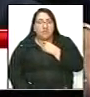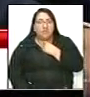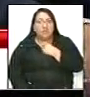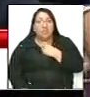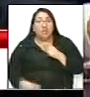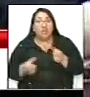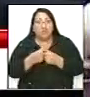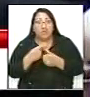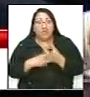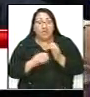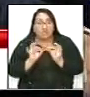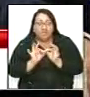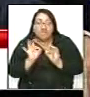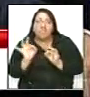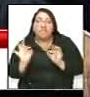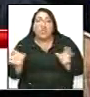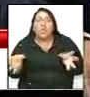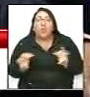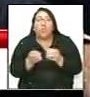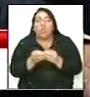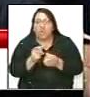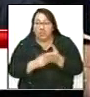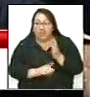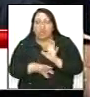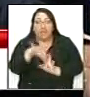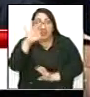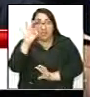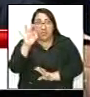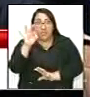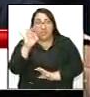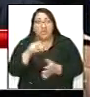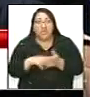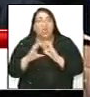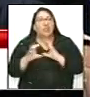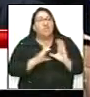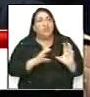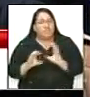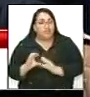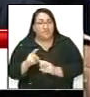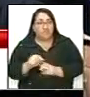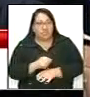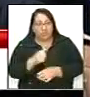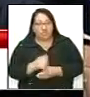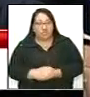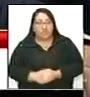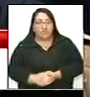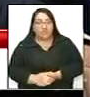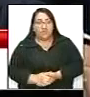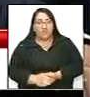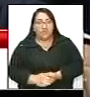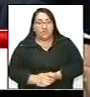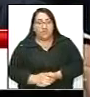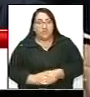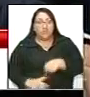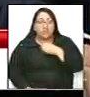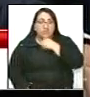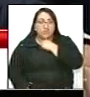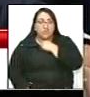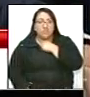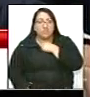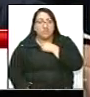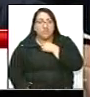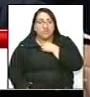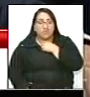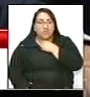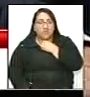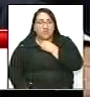es un apéndice de la Junta a quienes va a elegir, es discutible esa autonomía. Y ese cesa, desde nuestro